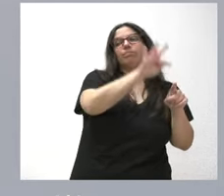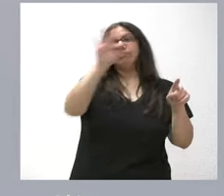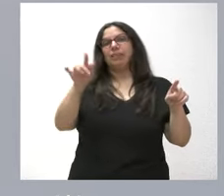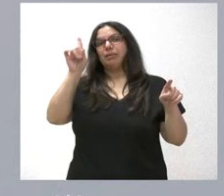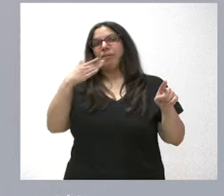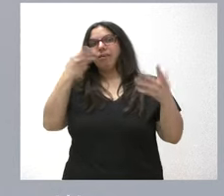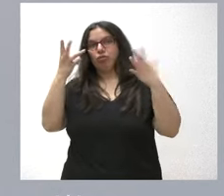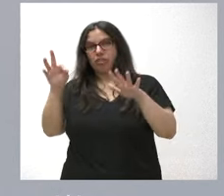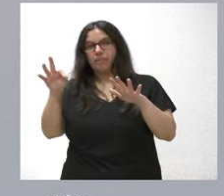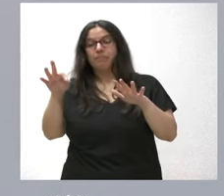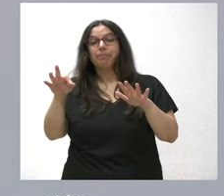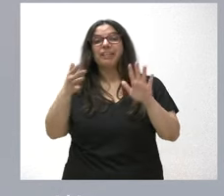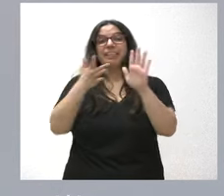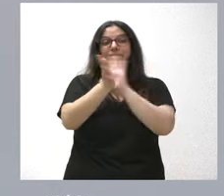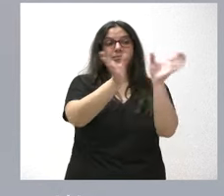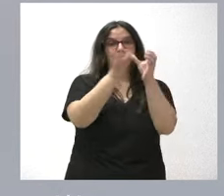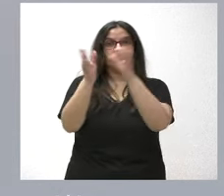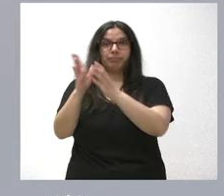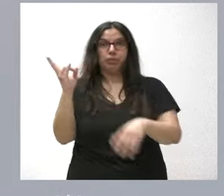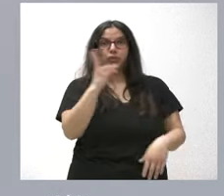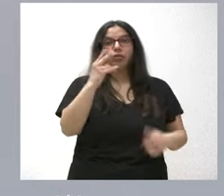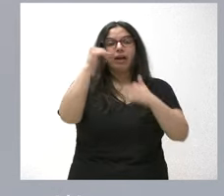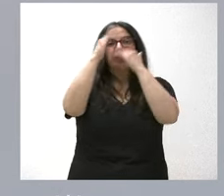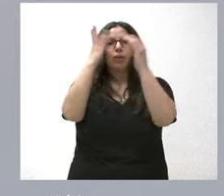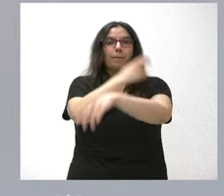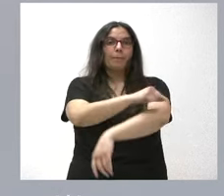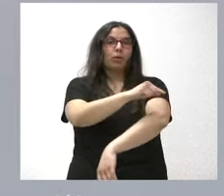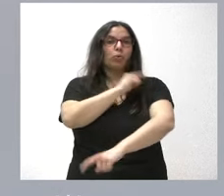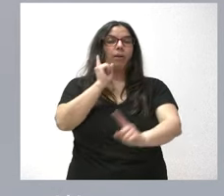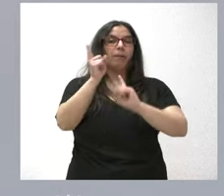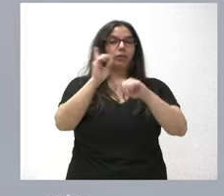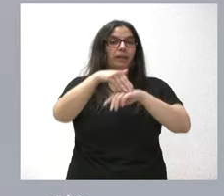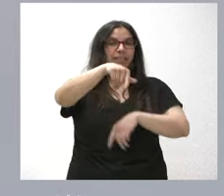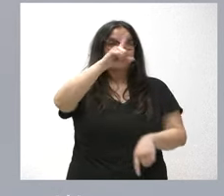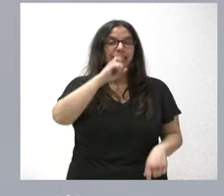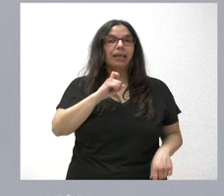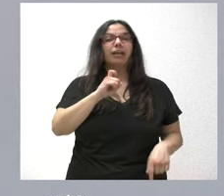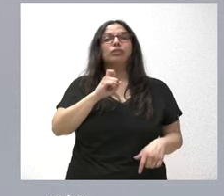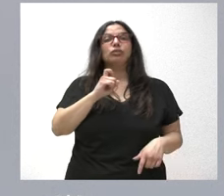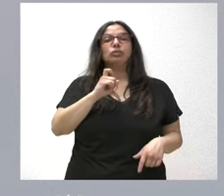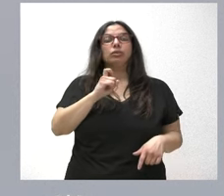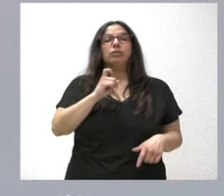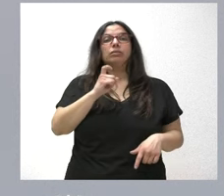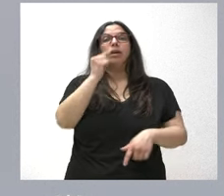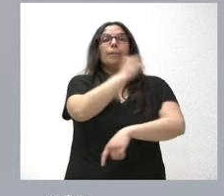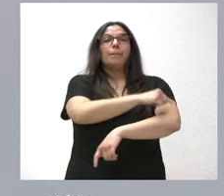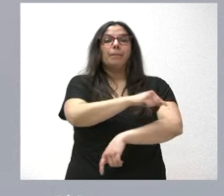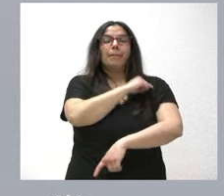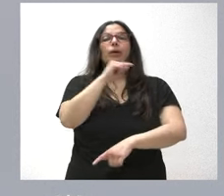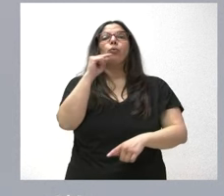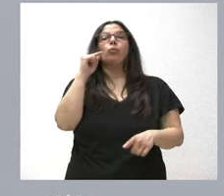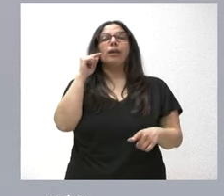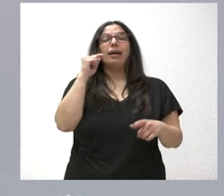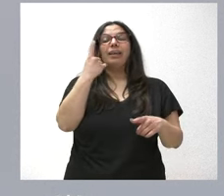80 años. De esta forma, se atenderán las necesidades de vacunas previstas para el presente ejercicio, siendo la pauta vacunal frente al herpes zóster